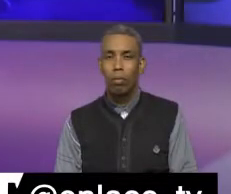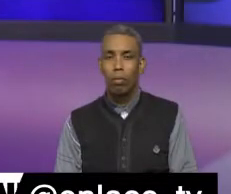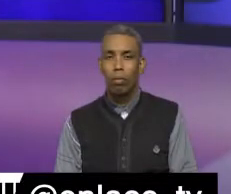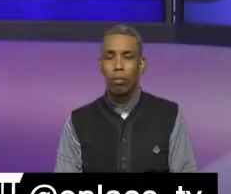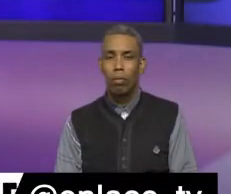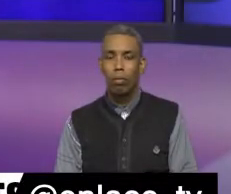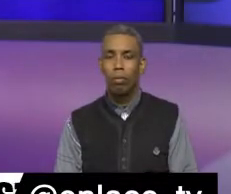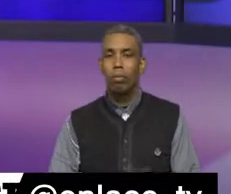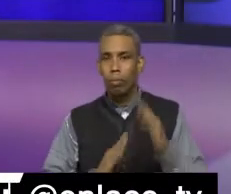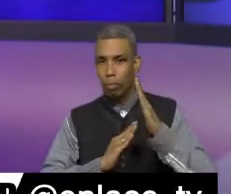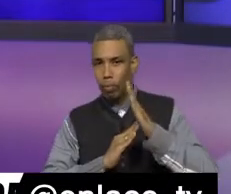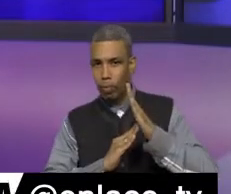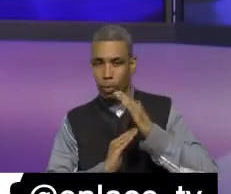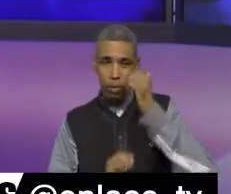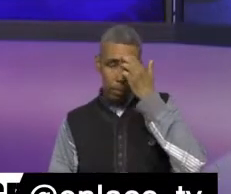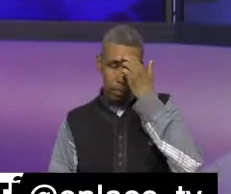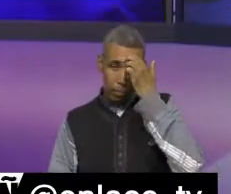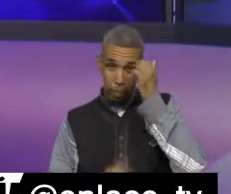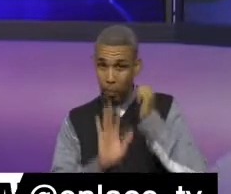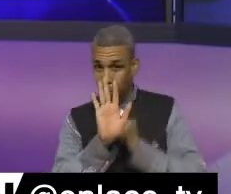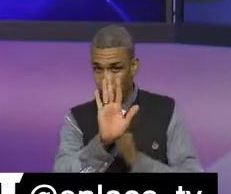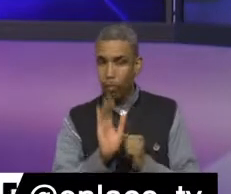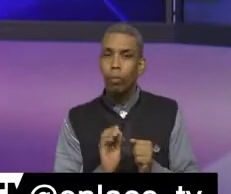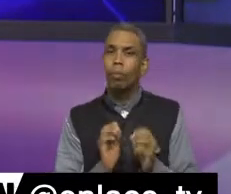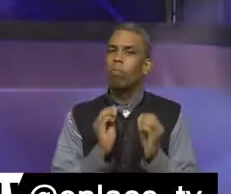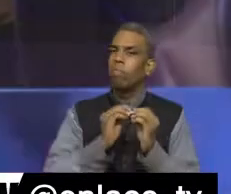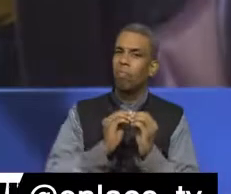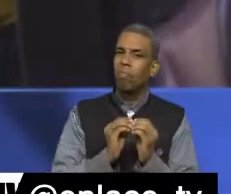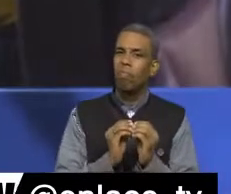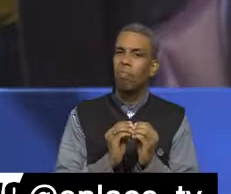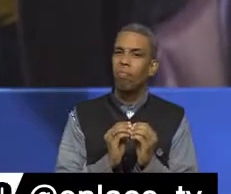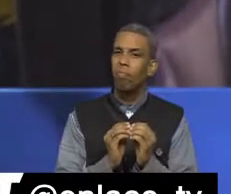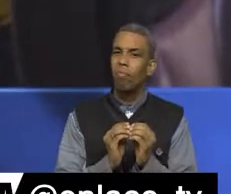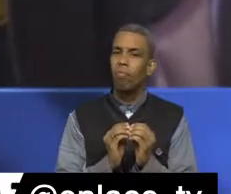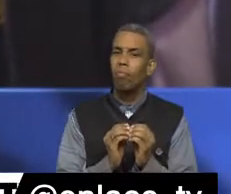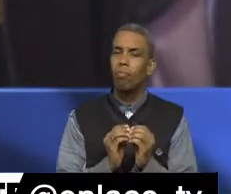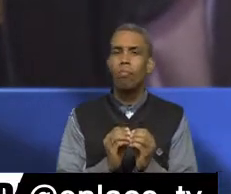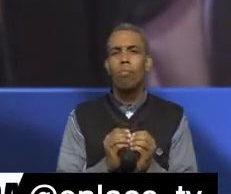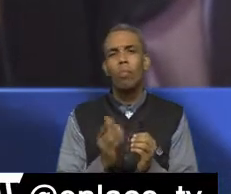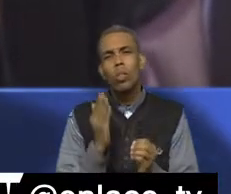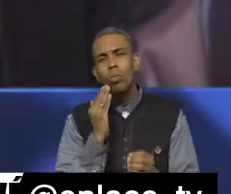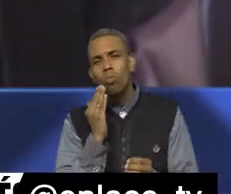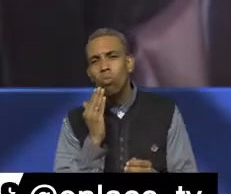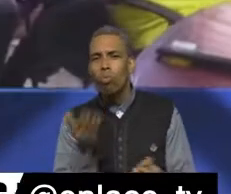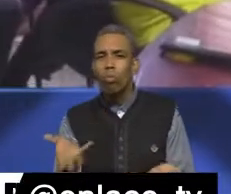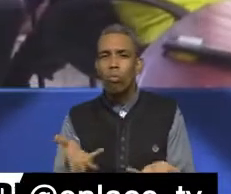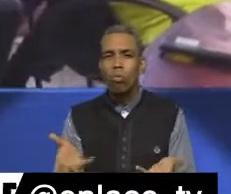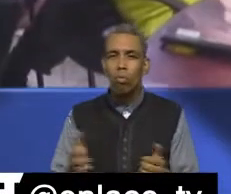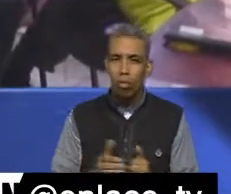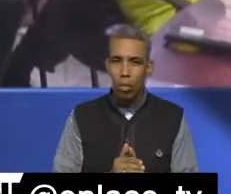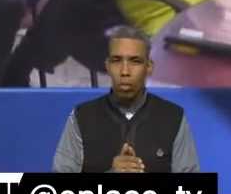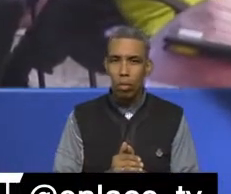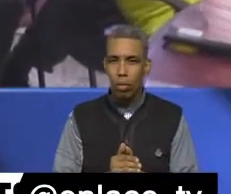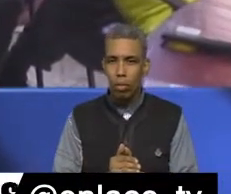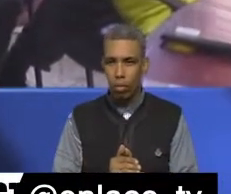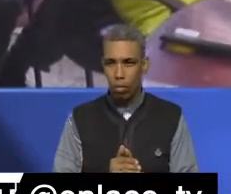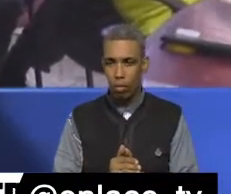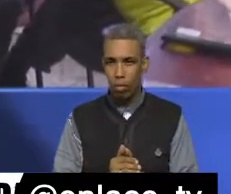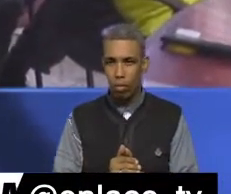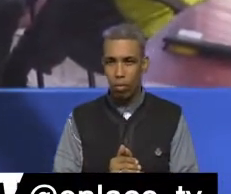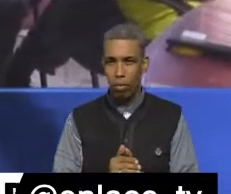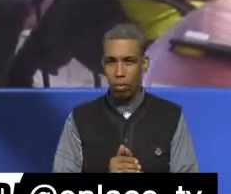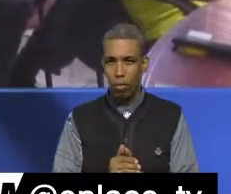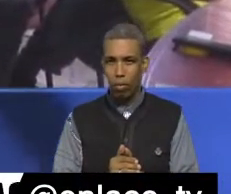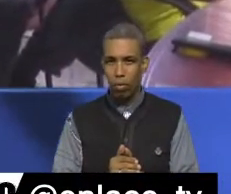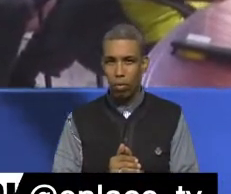Hacemos una pausa en Enlace Noticias. Al regresar les contaremos cuánto, dónde y a qué horas sesionará por primera vez el Consejo